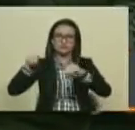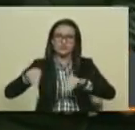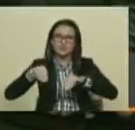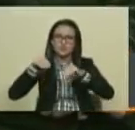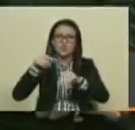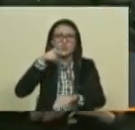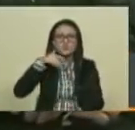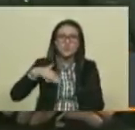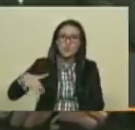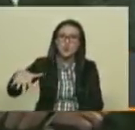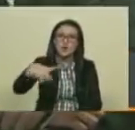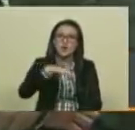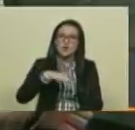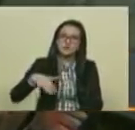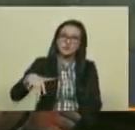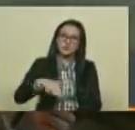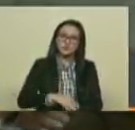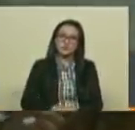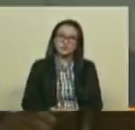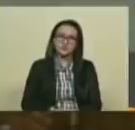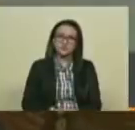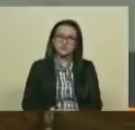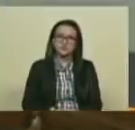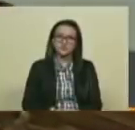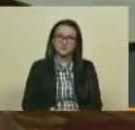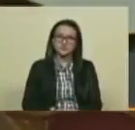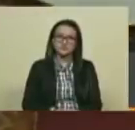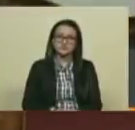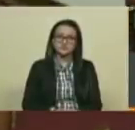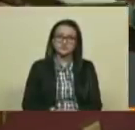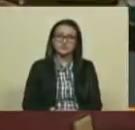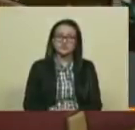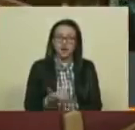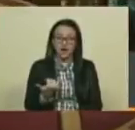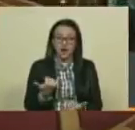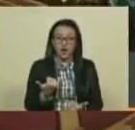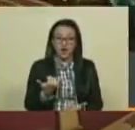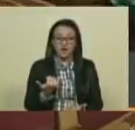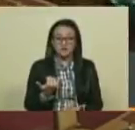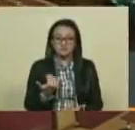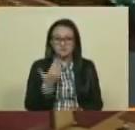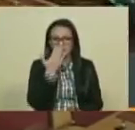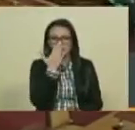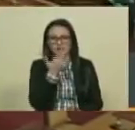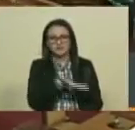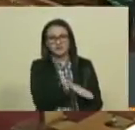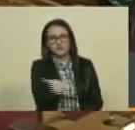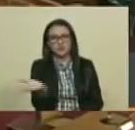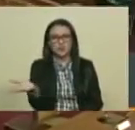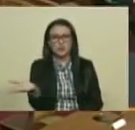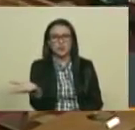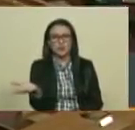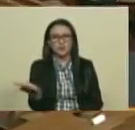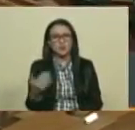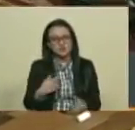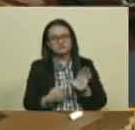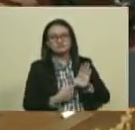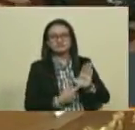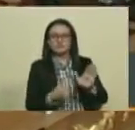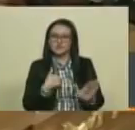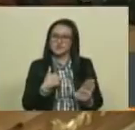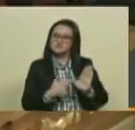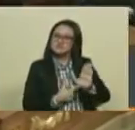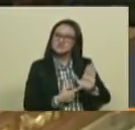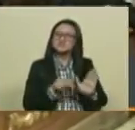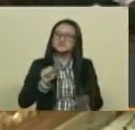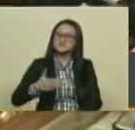popular originario, estamos aquí frente a ustedes y ante el país para demostrar que sí